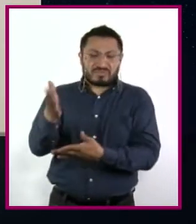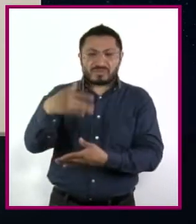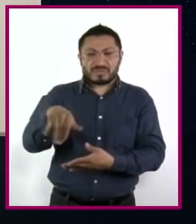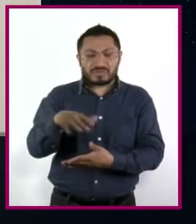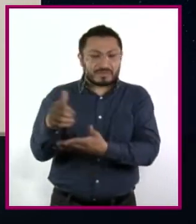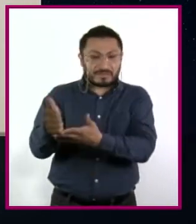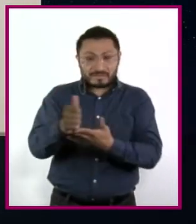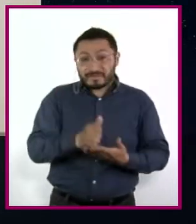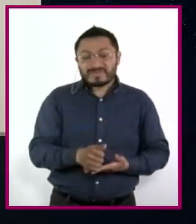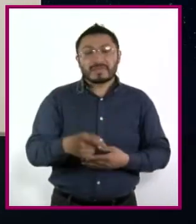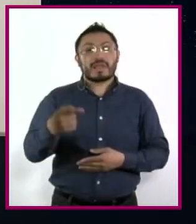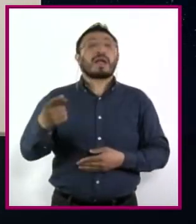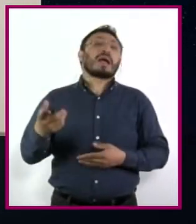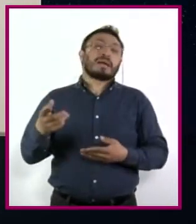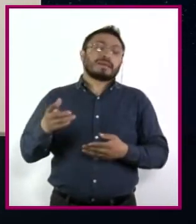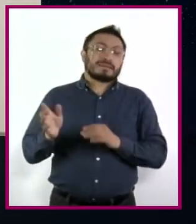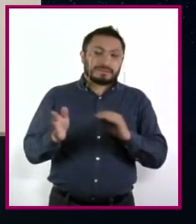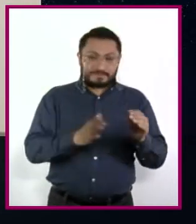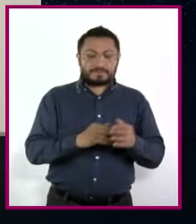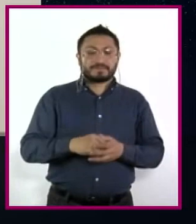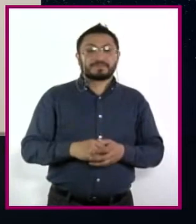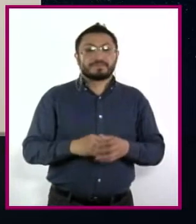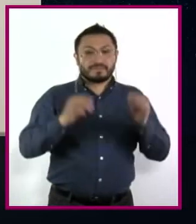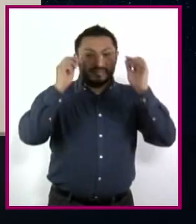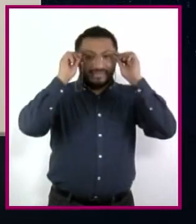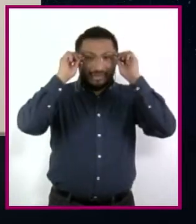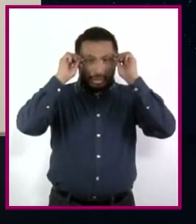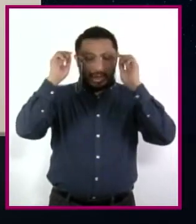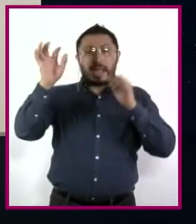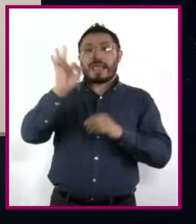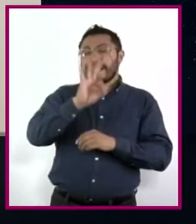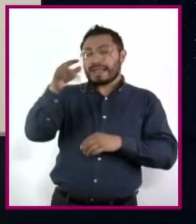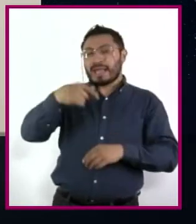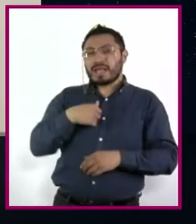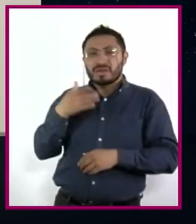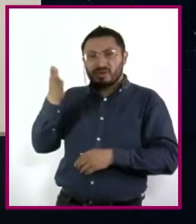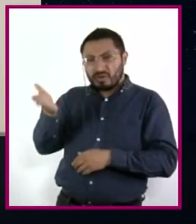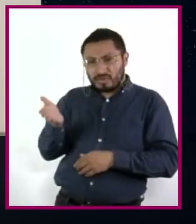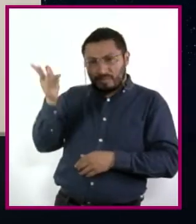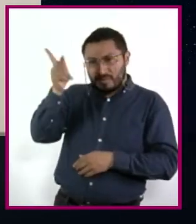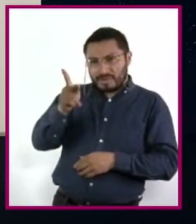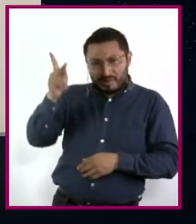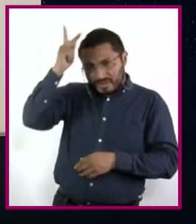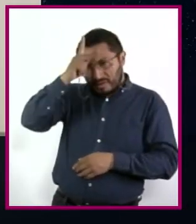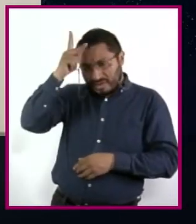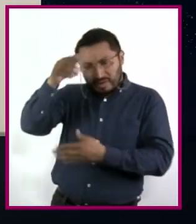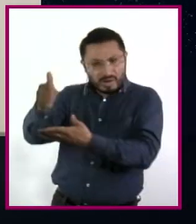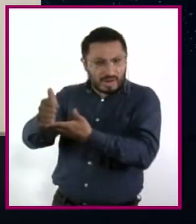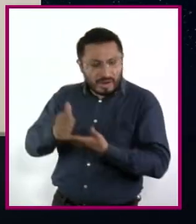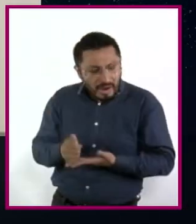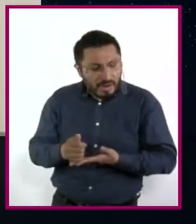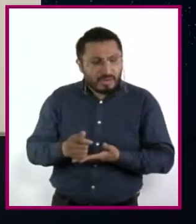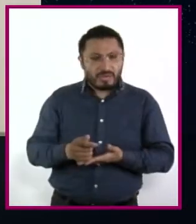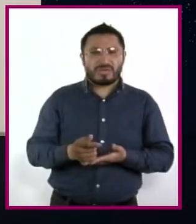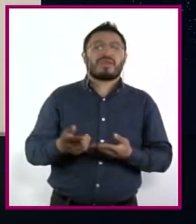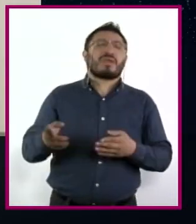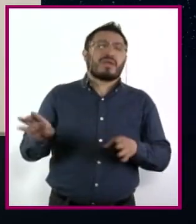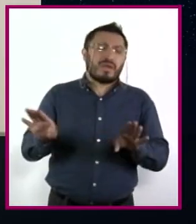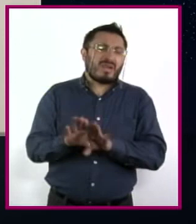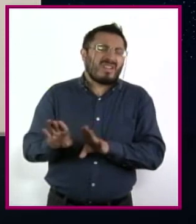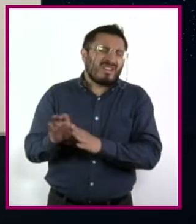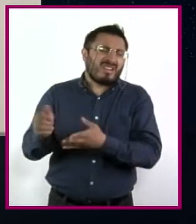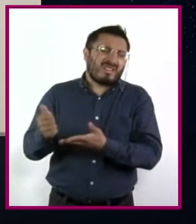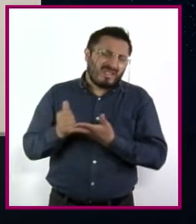ayudar o en qué me apoya el solicitar en un acto de honestidad ayuda ante una